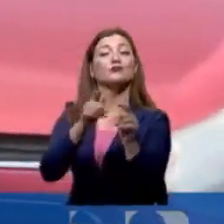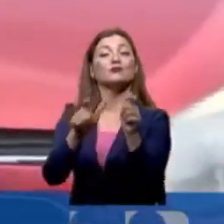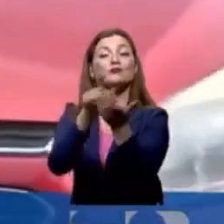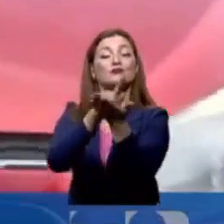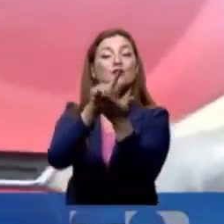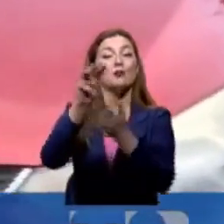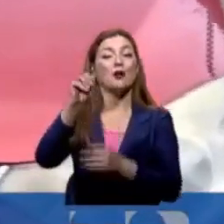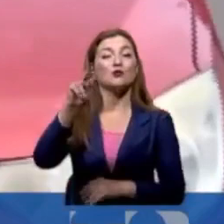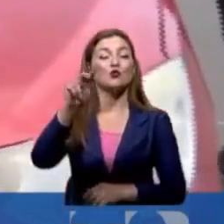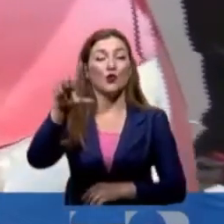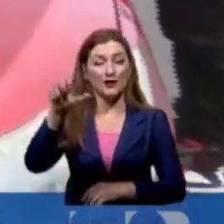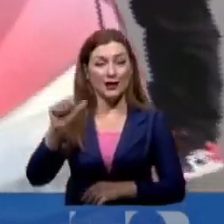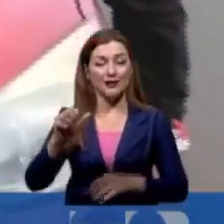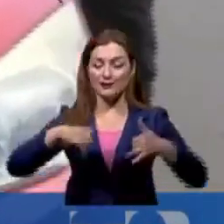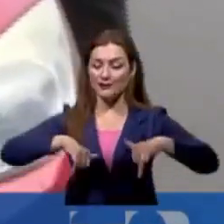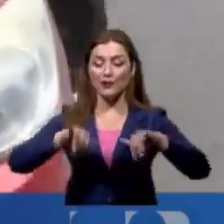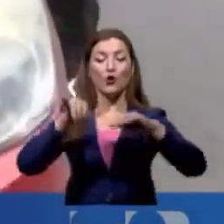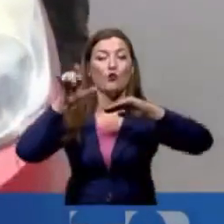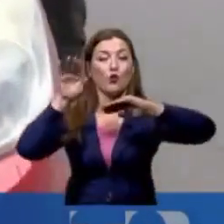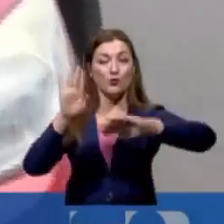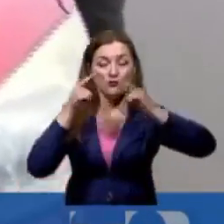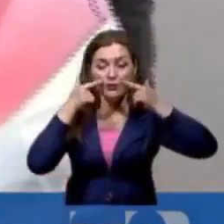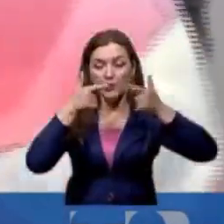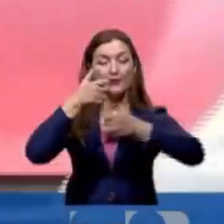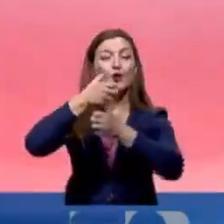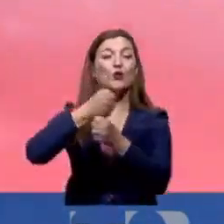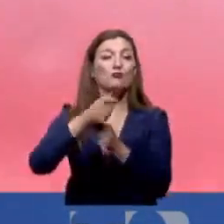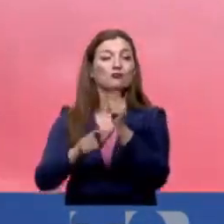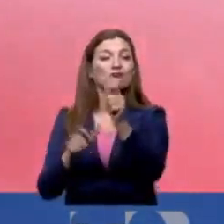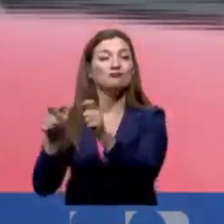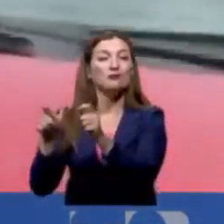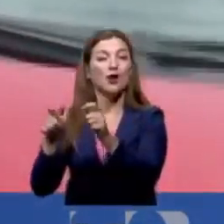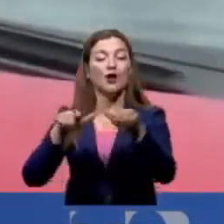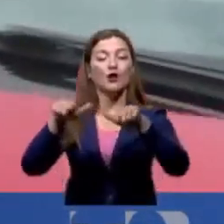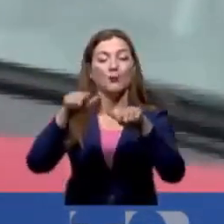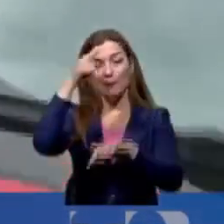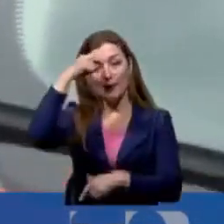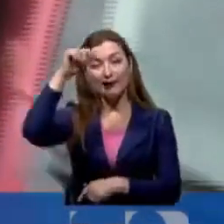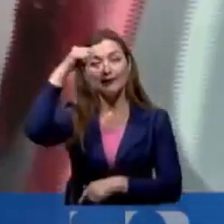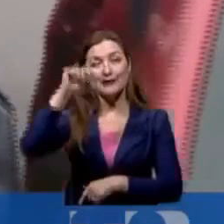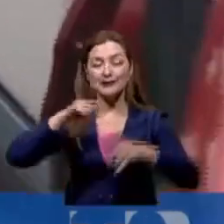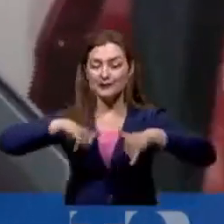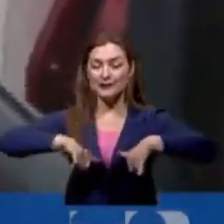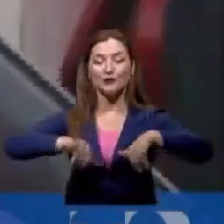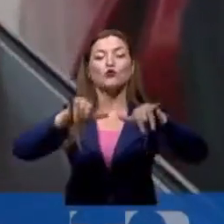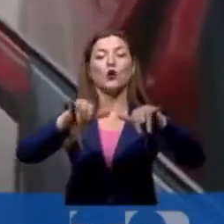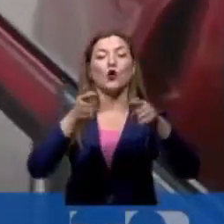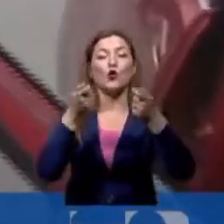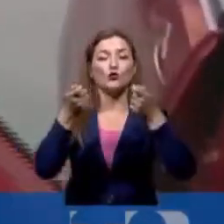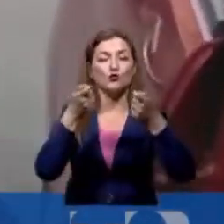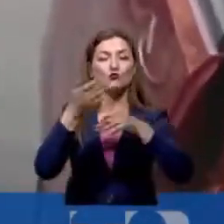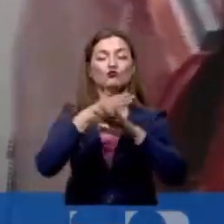distrito de Manuela Sáenz. Continuando con el compromiso de velar por la seguridad ciudadana en el sector de la Marín, se continúan realizando los